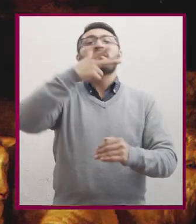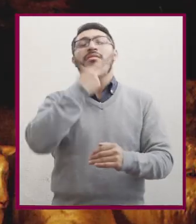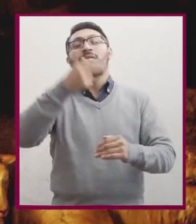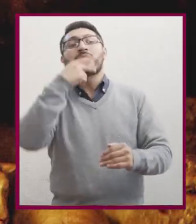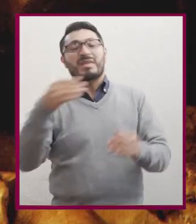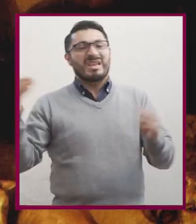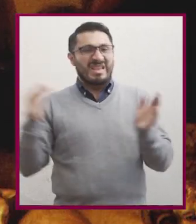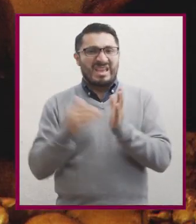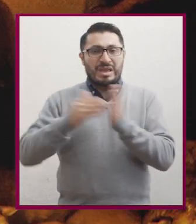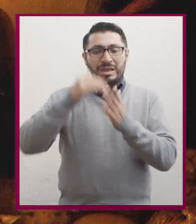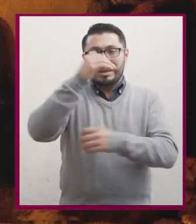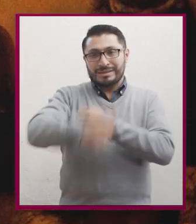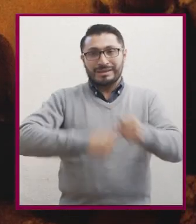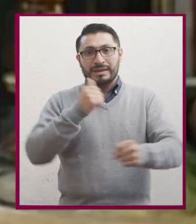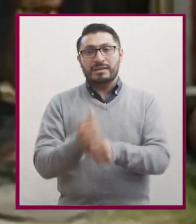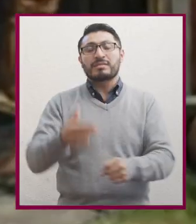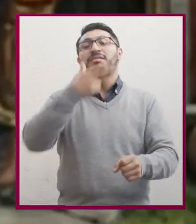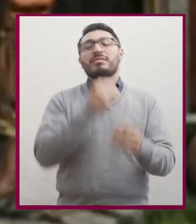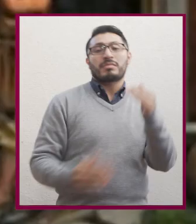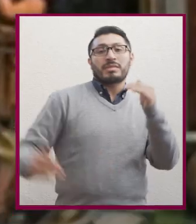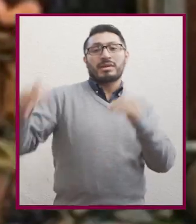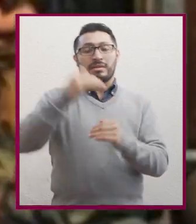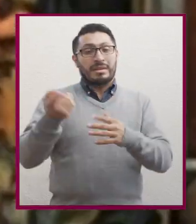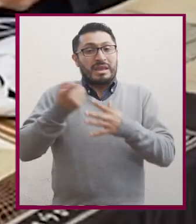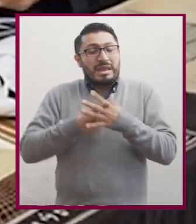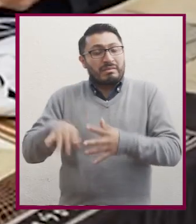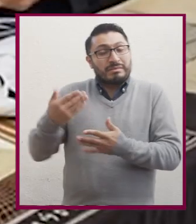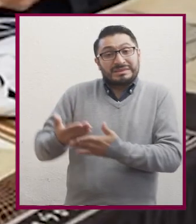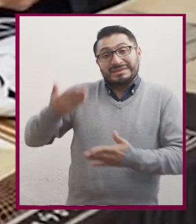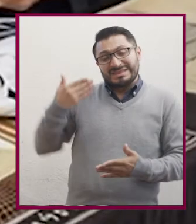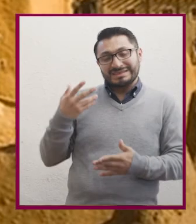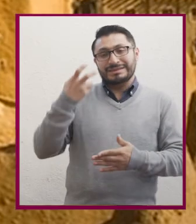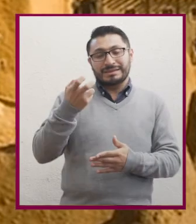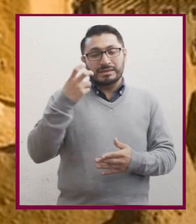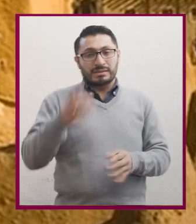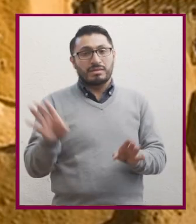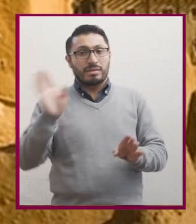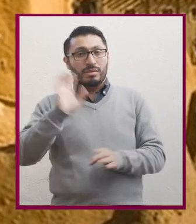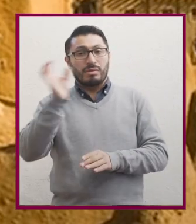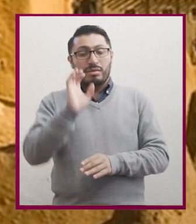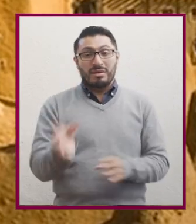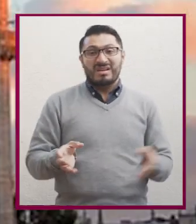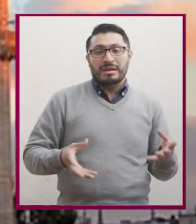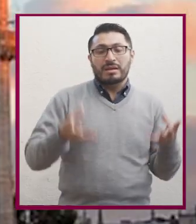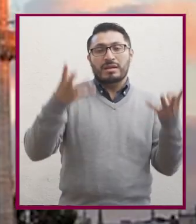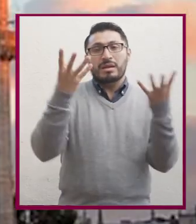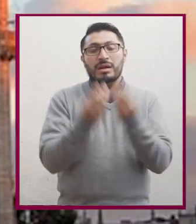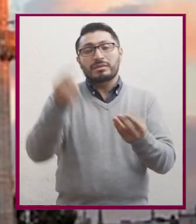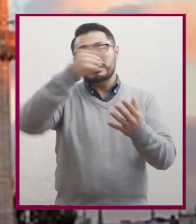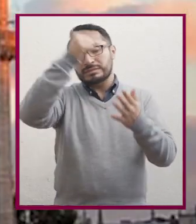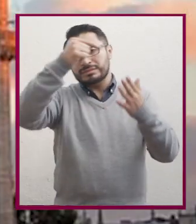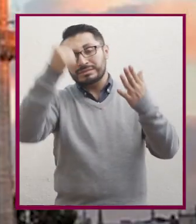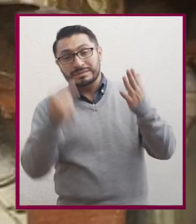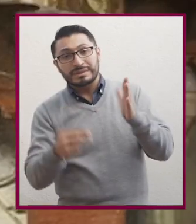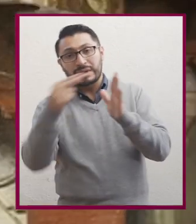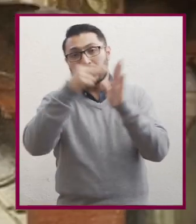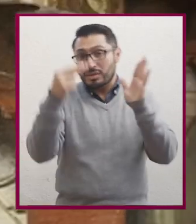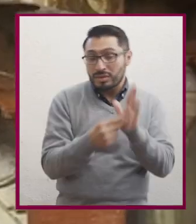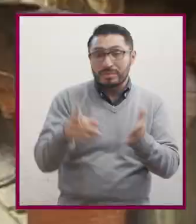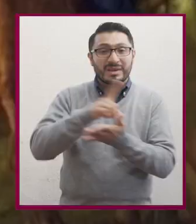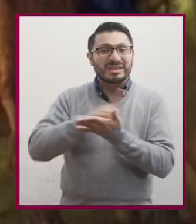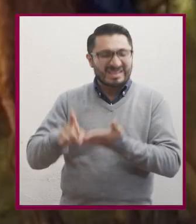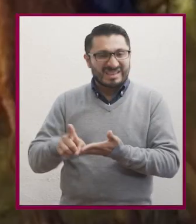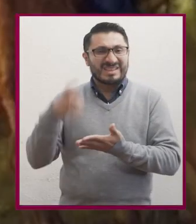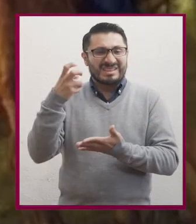de la especie, empezó a regir en aquel momento. Con la invención del conjunto de principios y normas que conocemos como